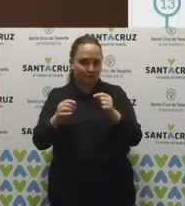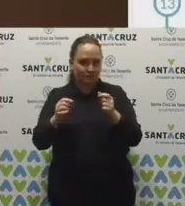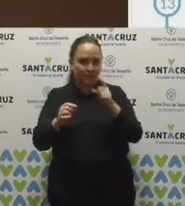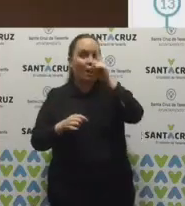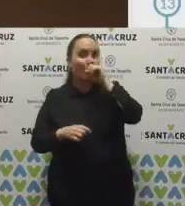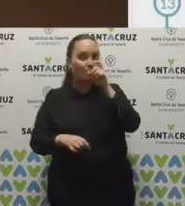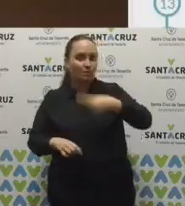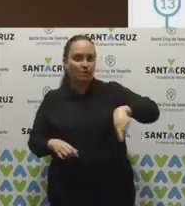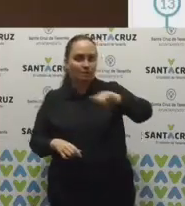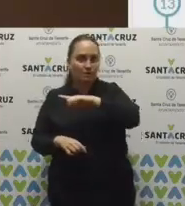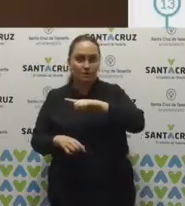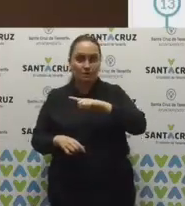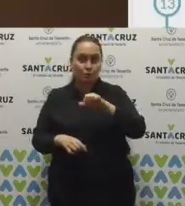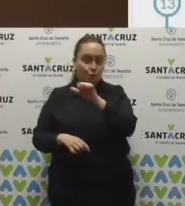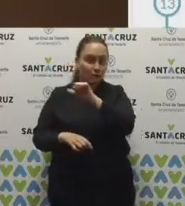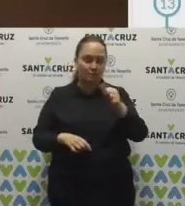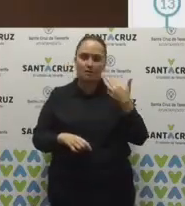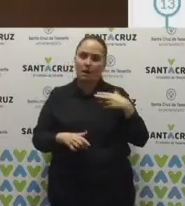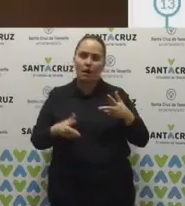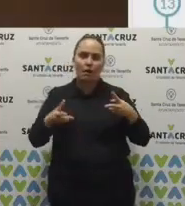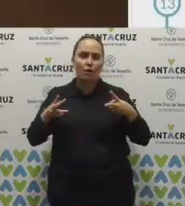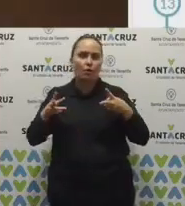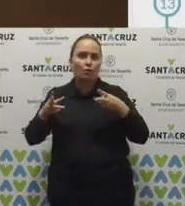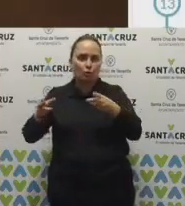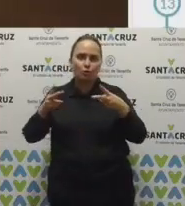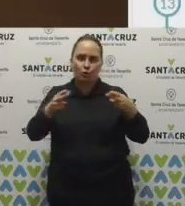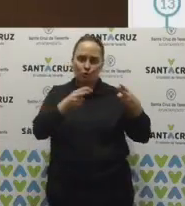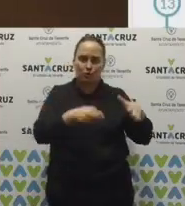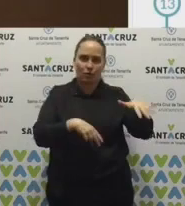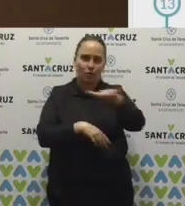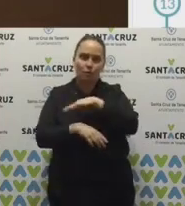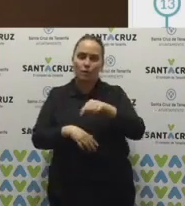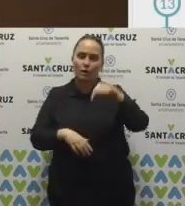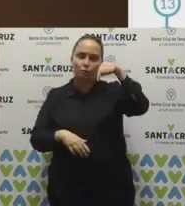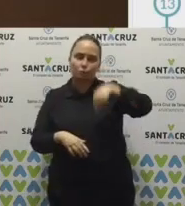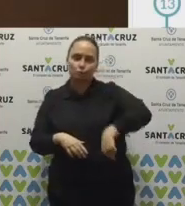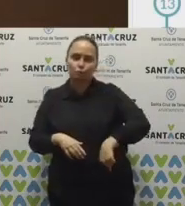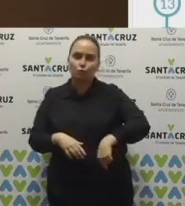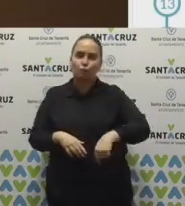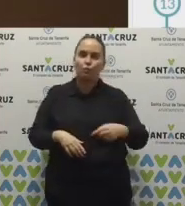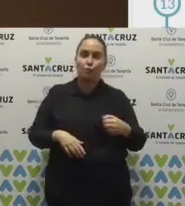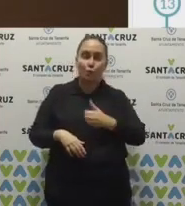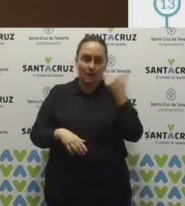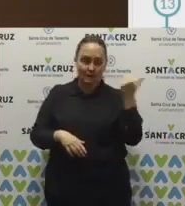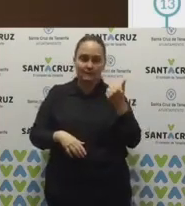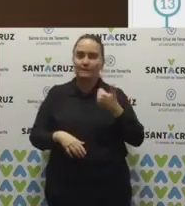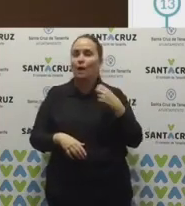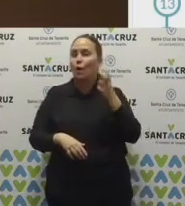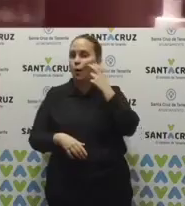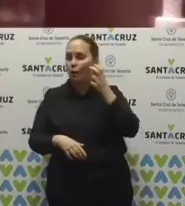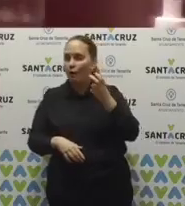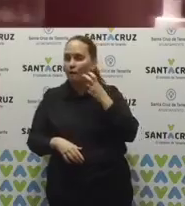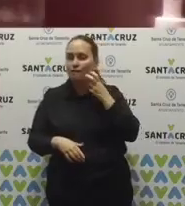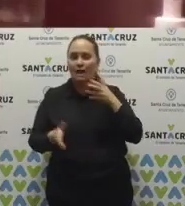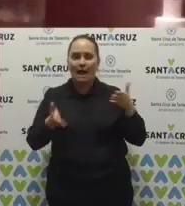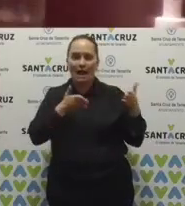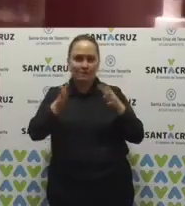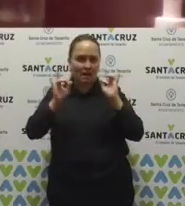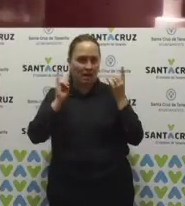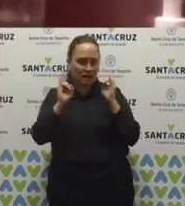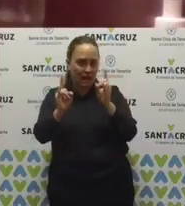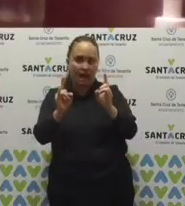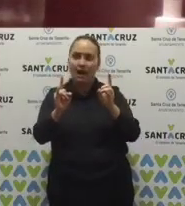estaban cortadas avenidas en el suroeste en ofra en la avenida anaga en la